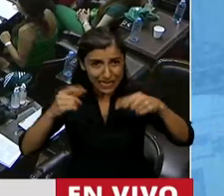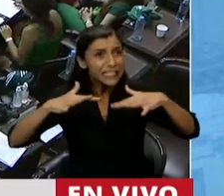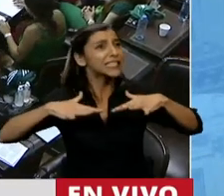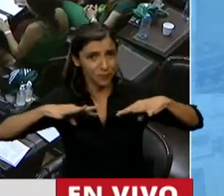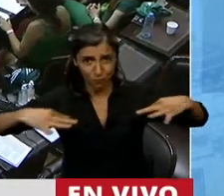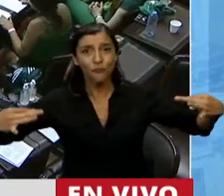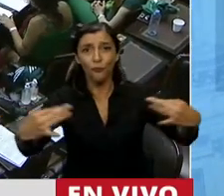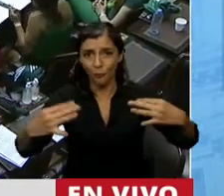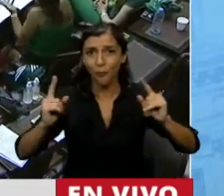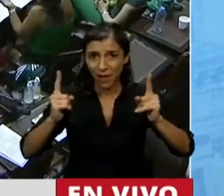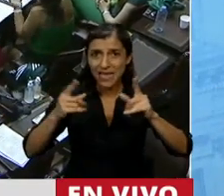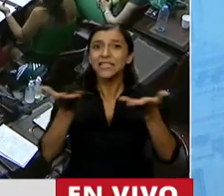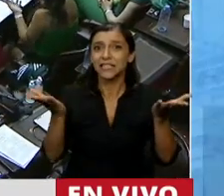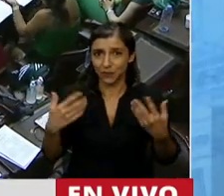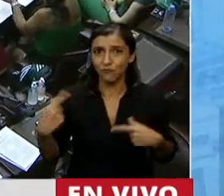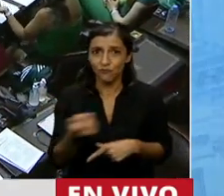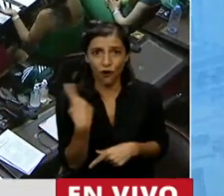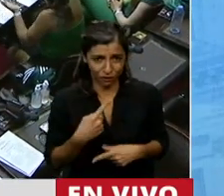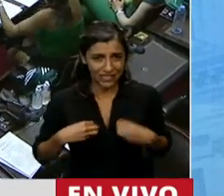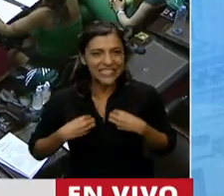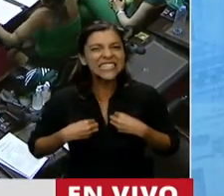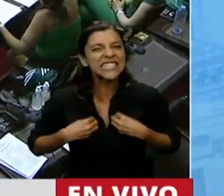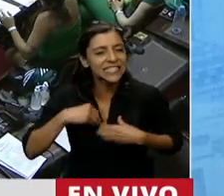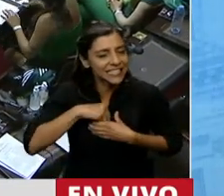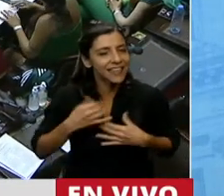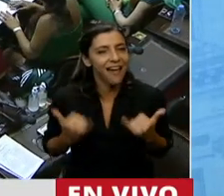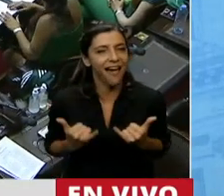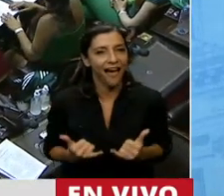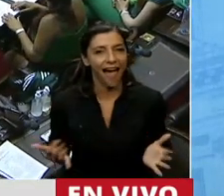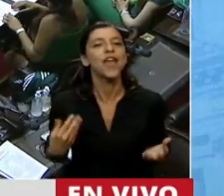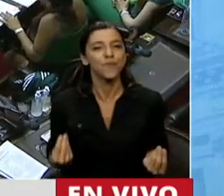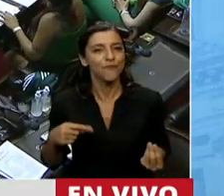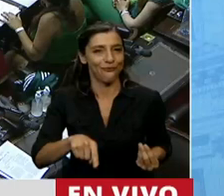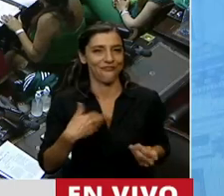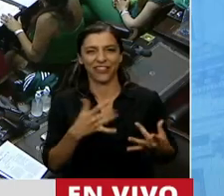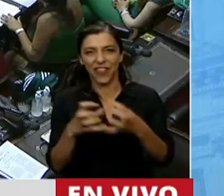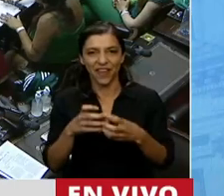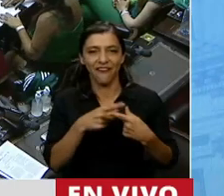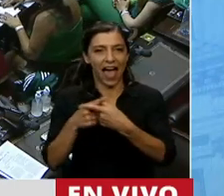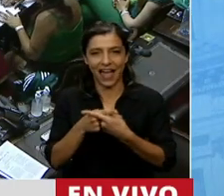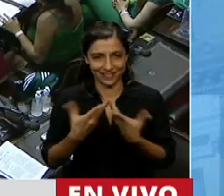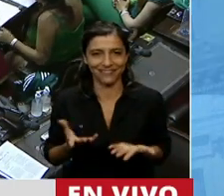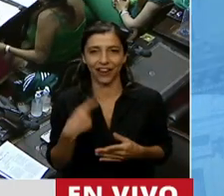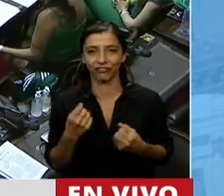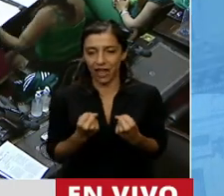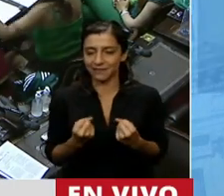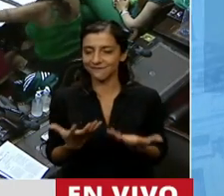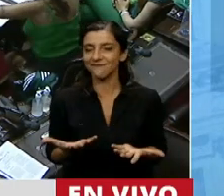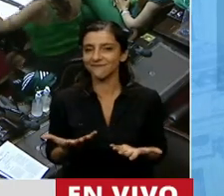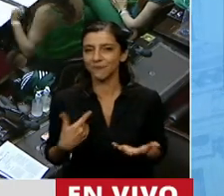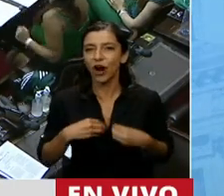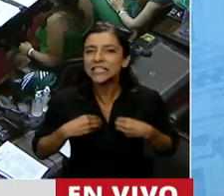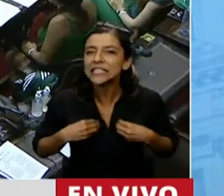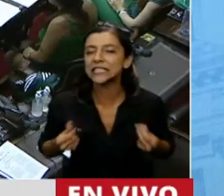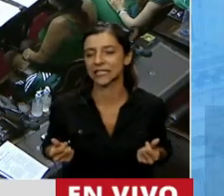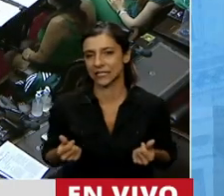lugares. Y las tenemos que sentir, las sentimos, por eso estamos dando estas discusiones vehementemente y profundamente. Con toda la